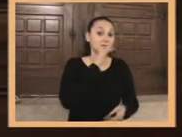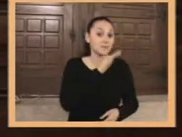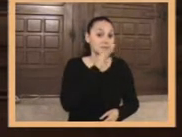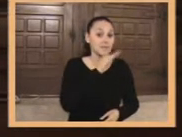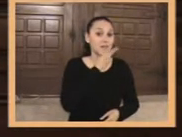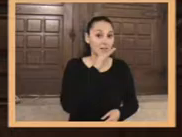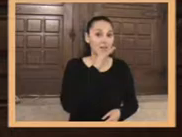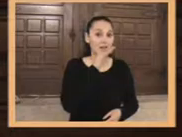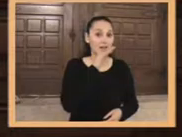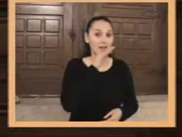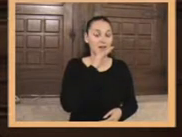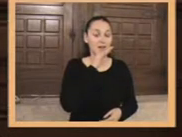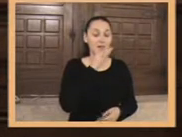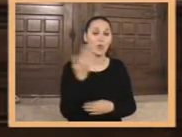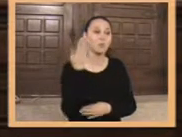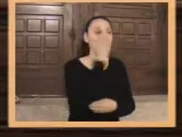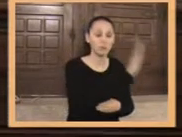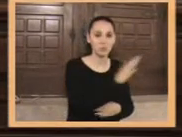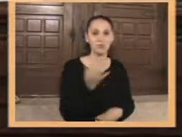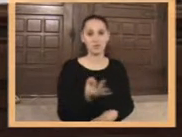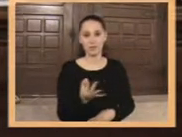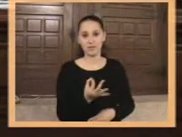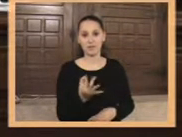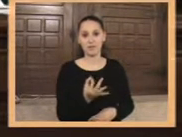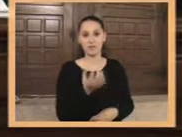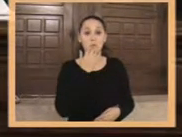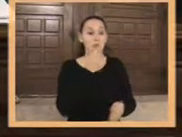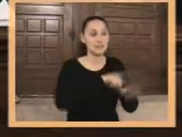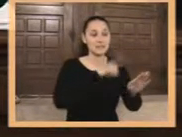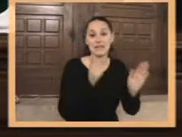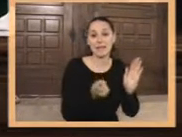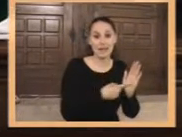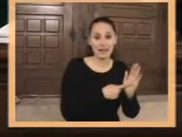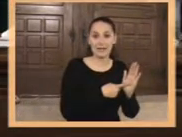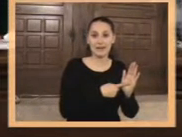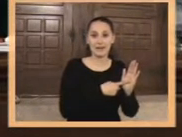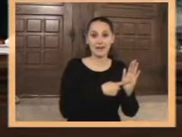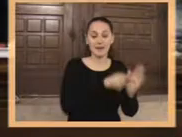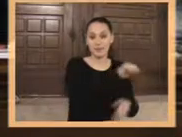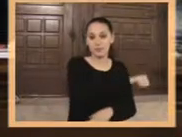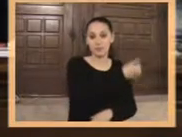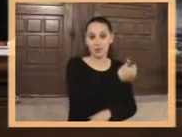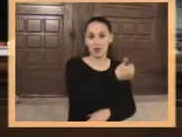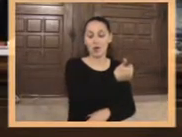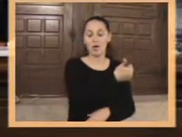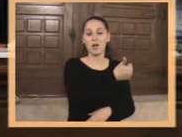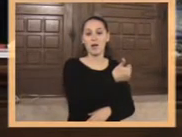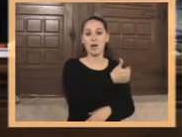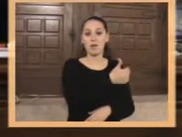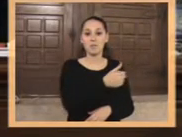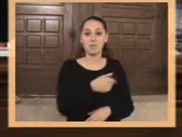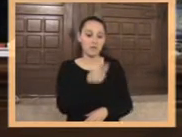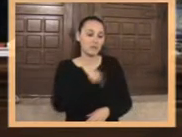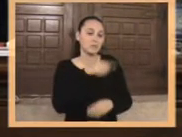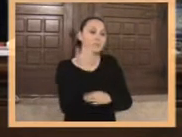modificación. En un proyecto de ley ya es mucho más difícil y mucho más aún si estamos ya en periodo de trámites de audiencia, de